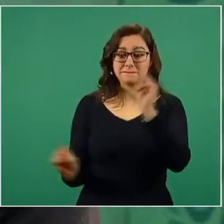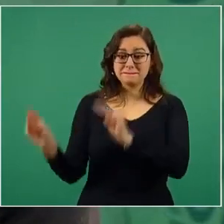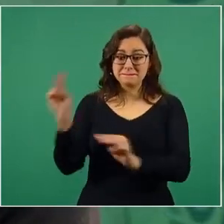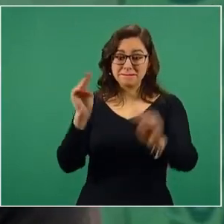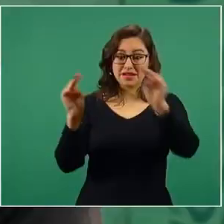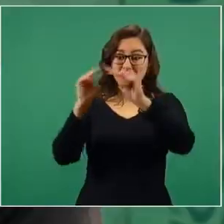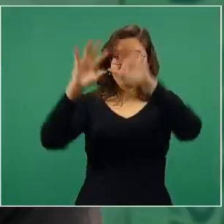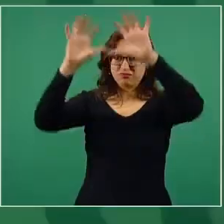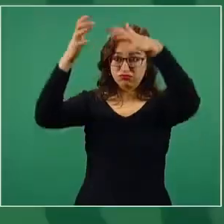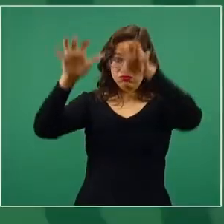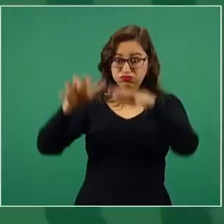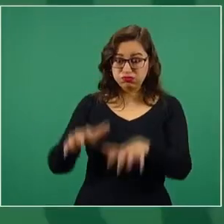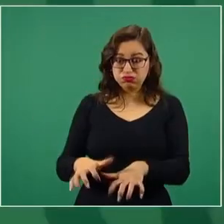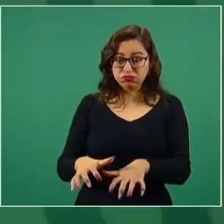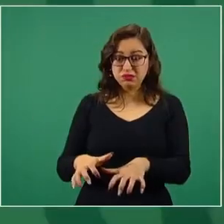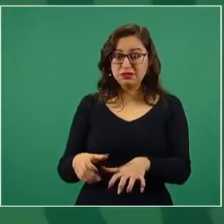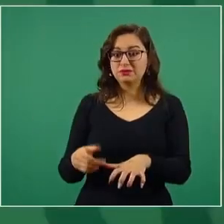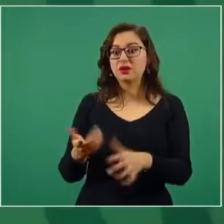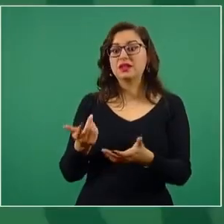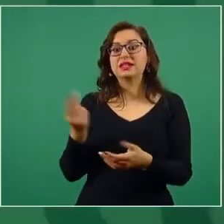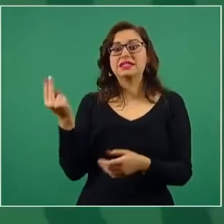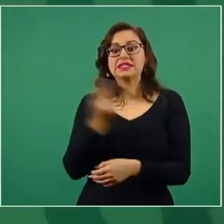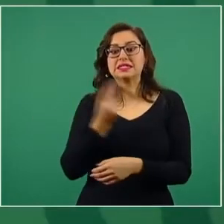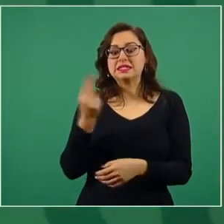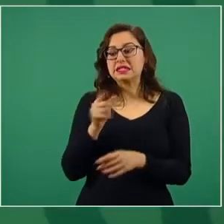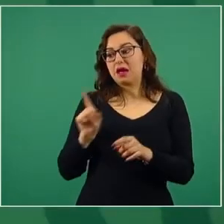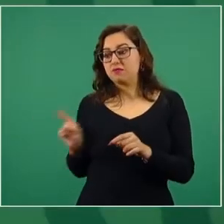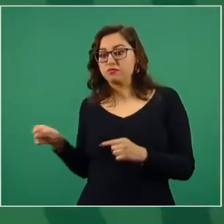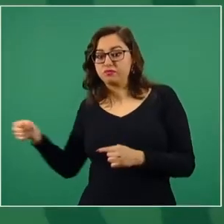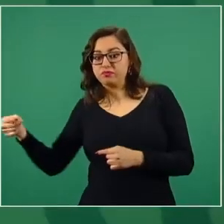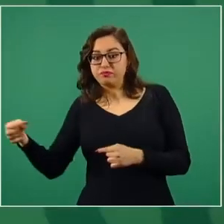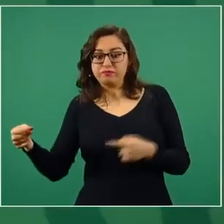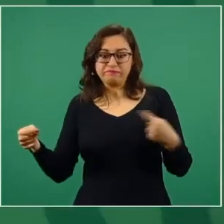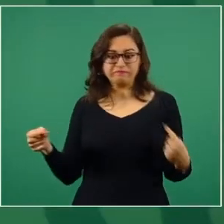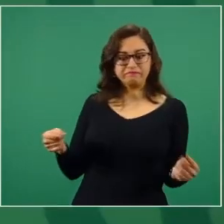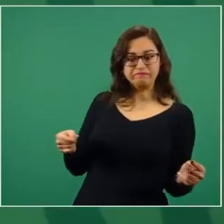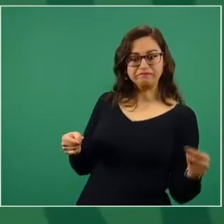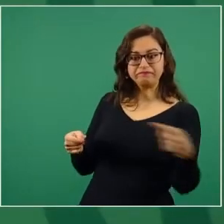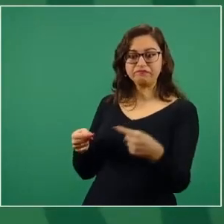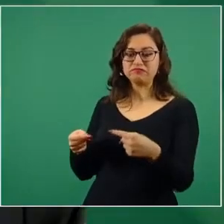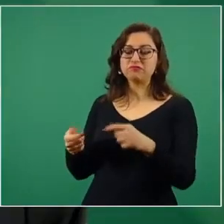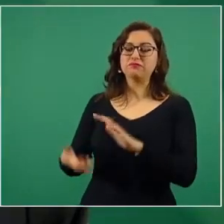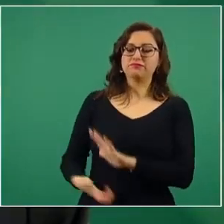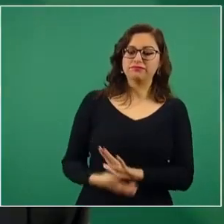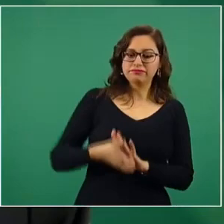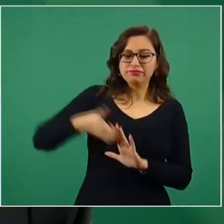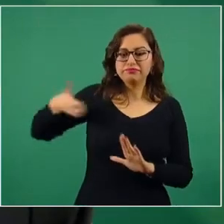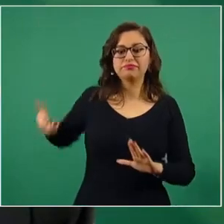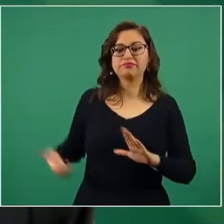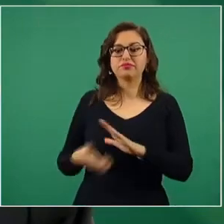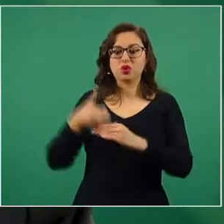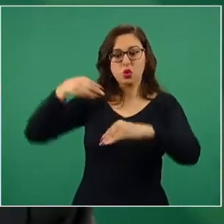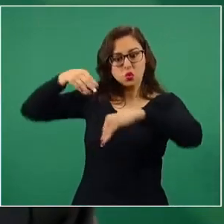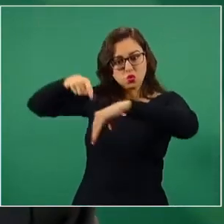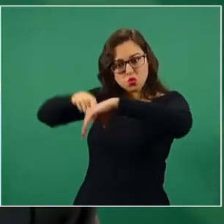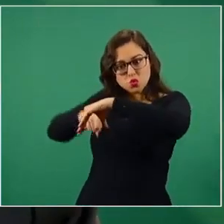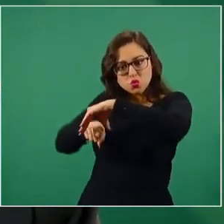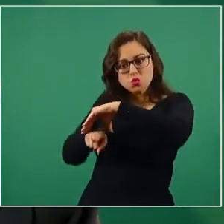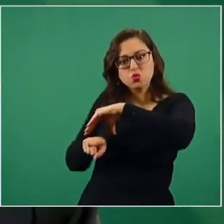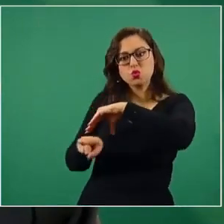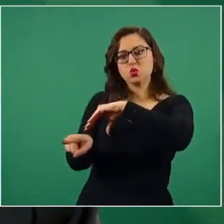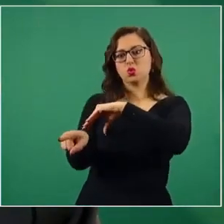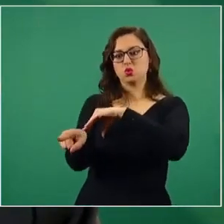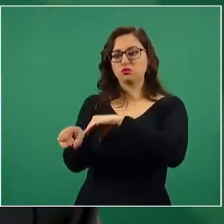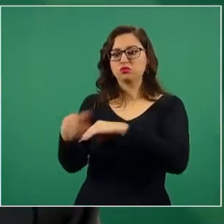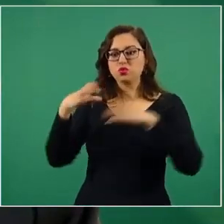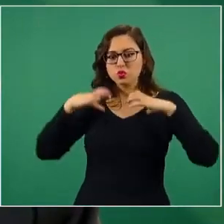nuevos para llegar a donde se piensa están los